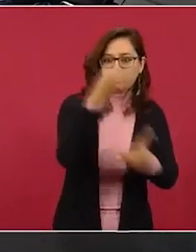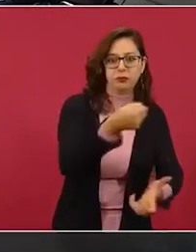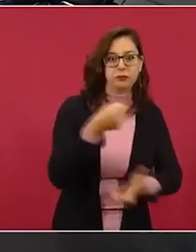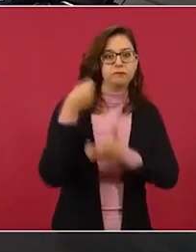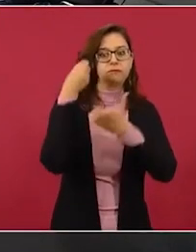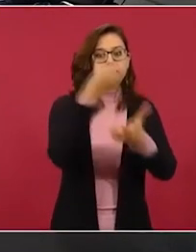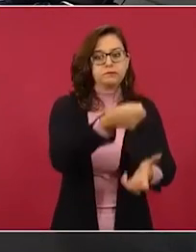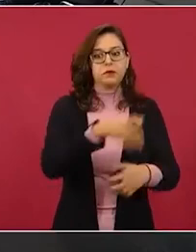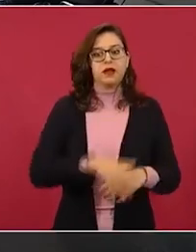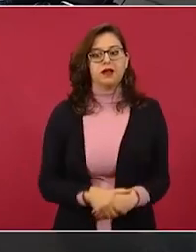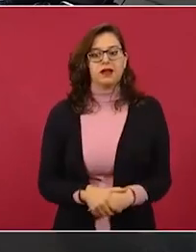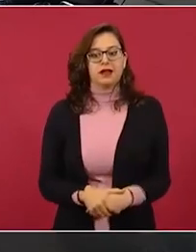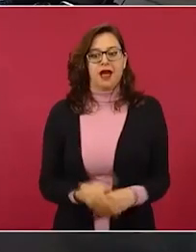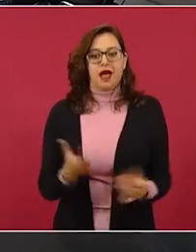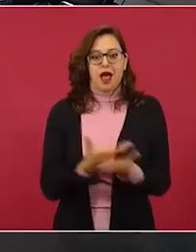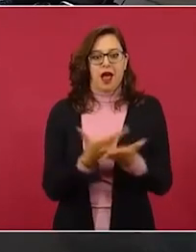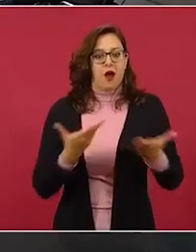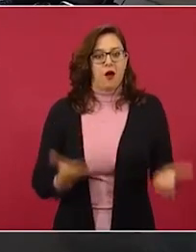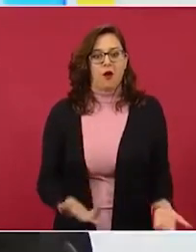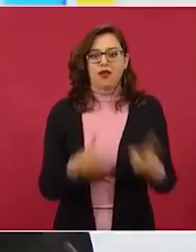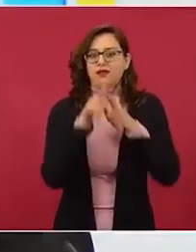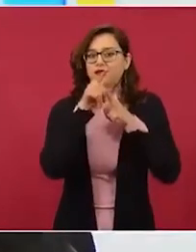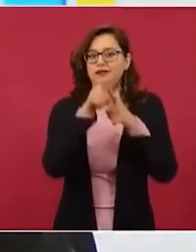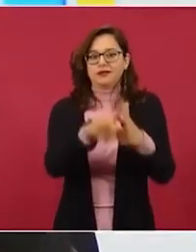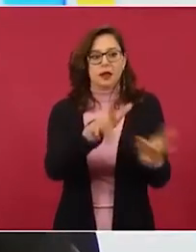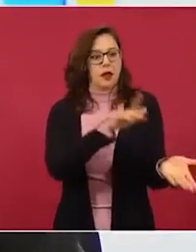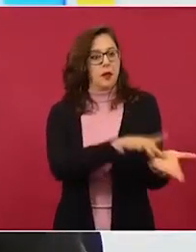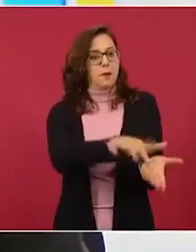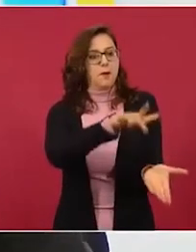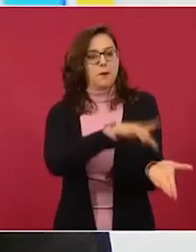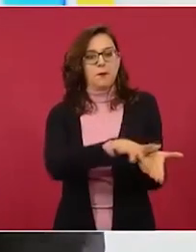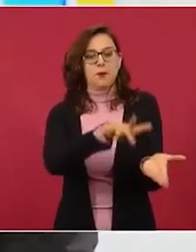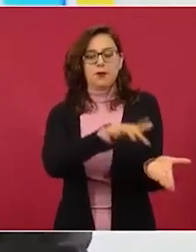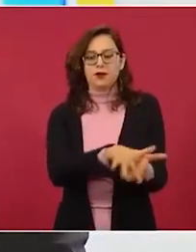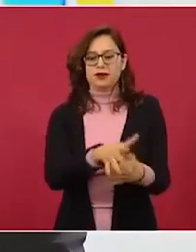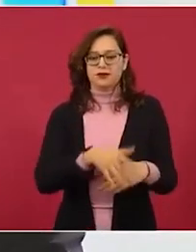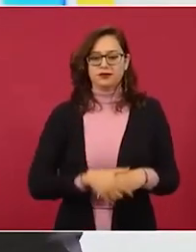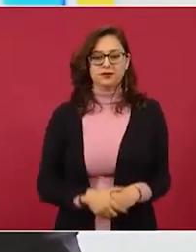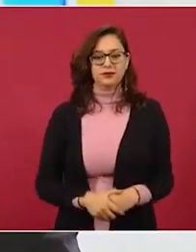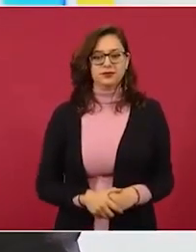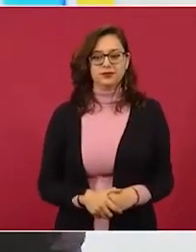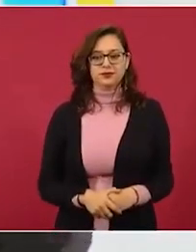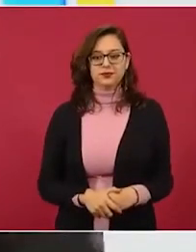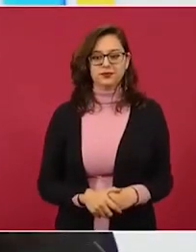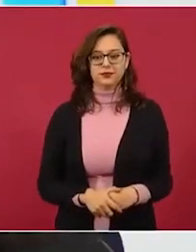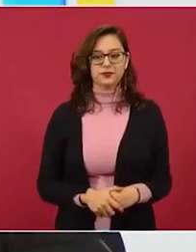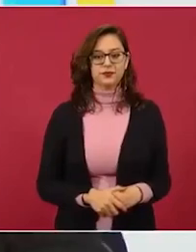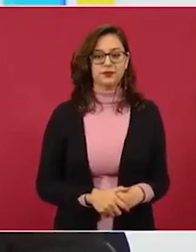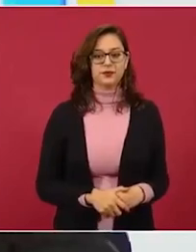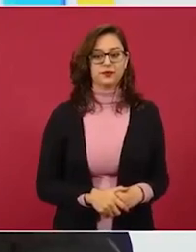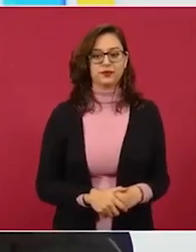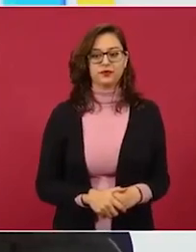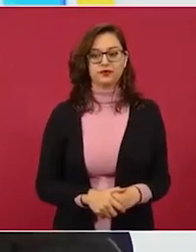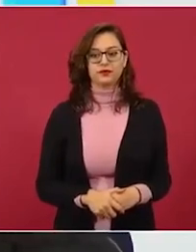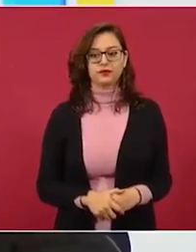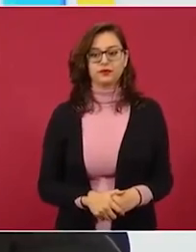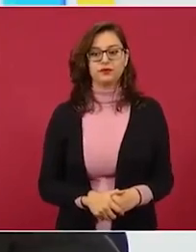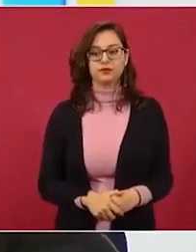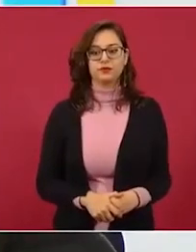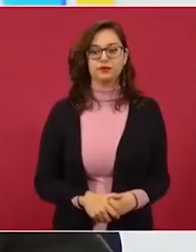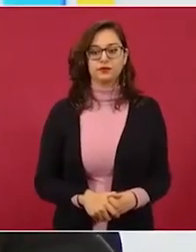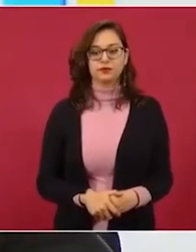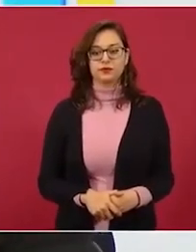están apoyando a estas empresas y fueron quienes participaron en la inversión. Y aquí podemos ver cómo